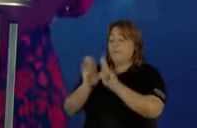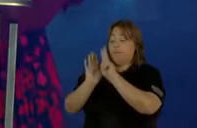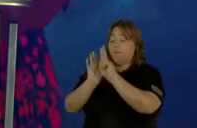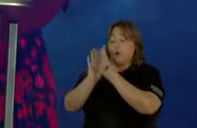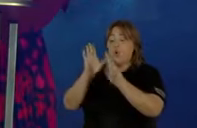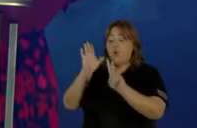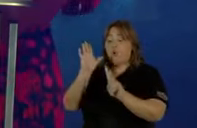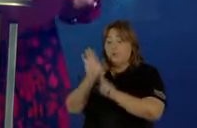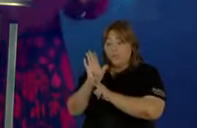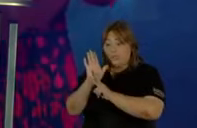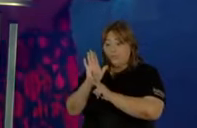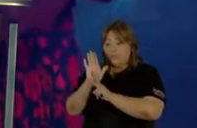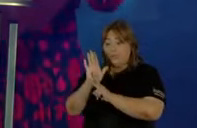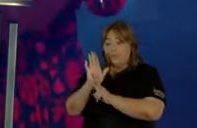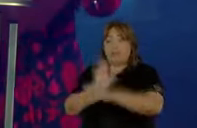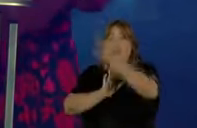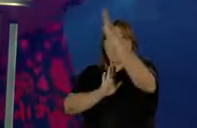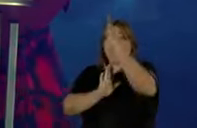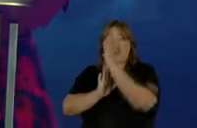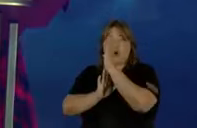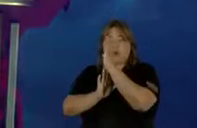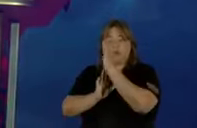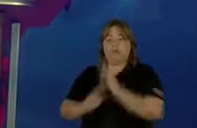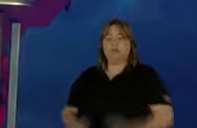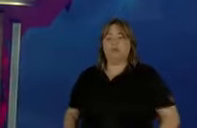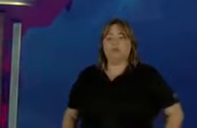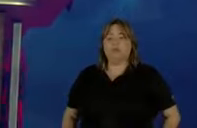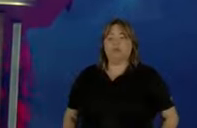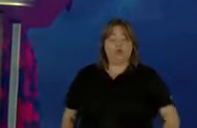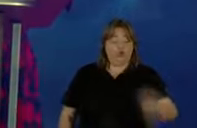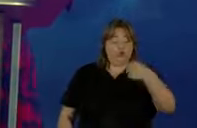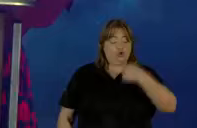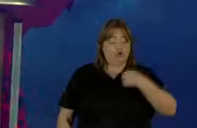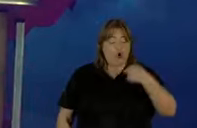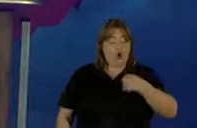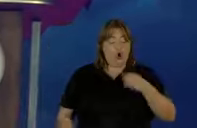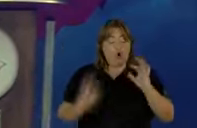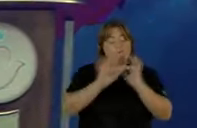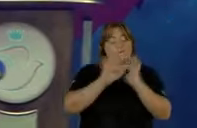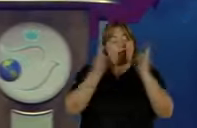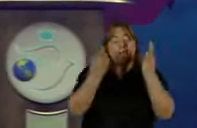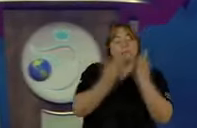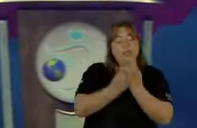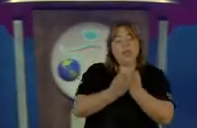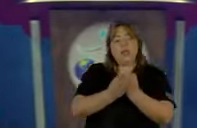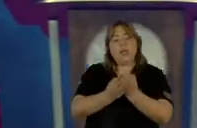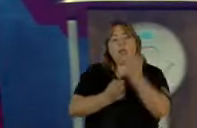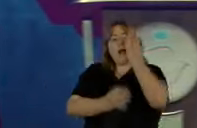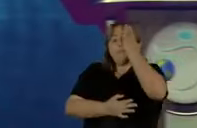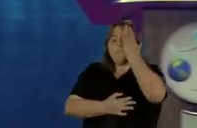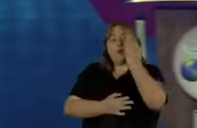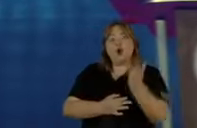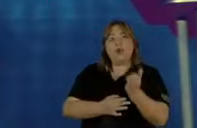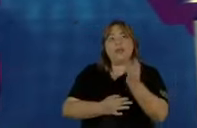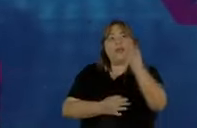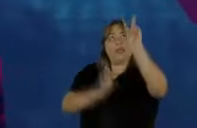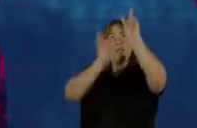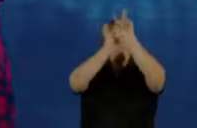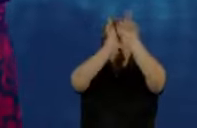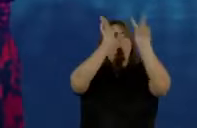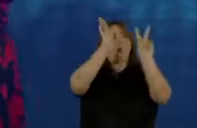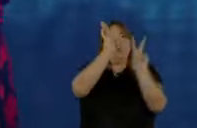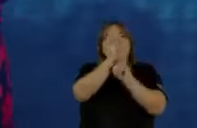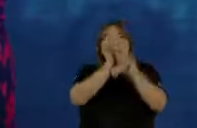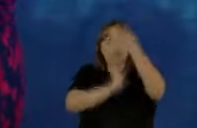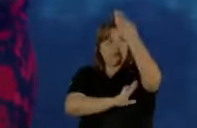sino de la voluntad de Dios. Soy familia por voluntad de Dios. Una vez más, dígalo conmigo, soy